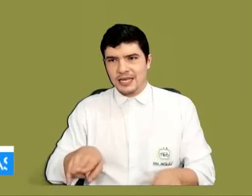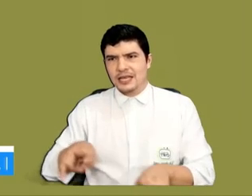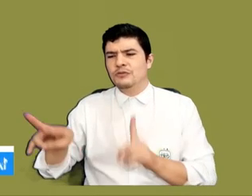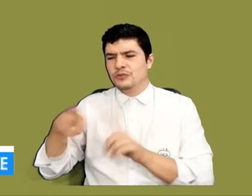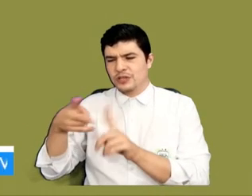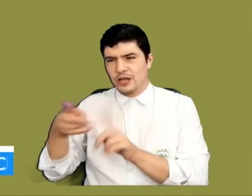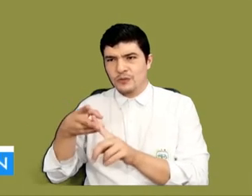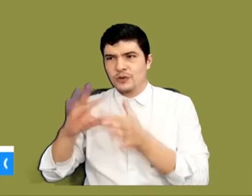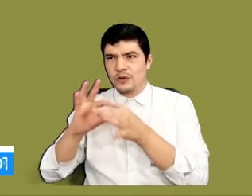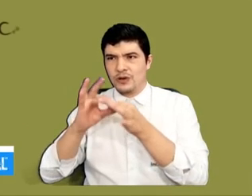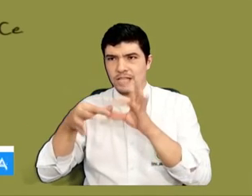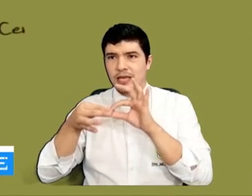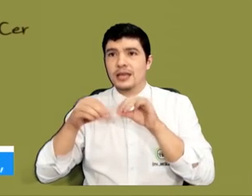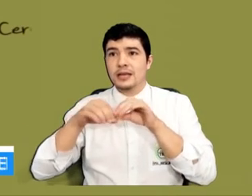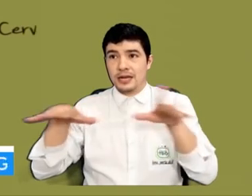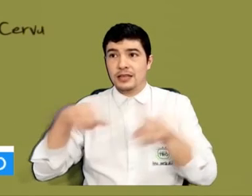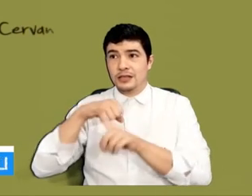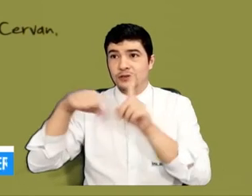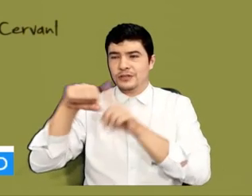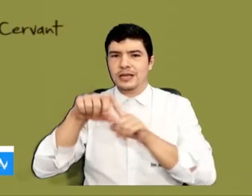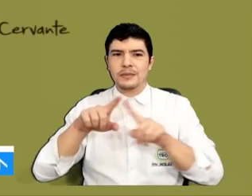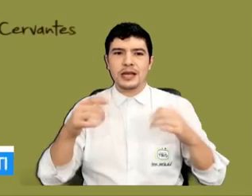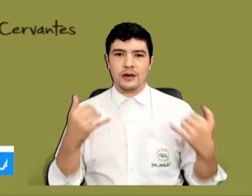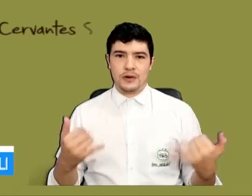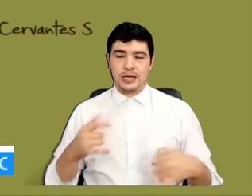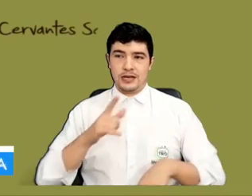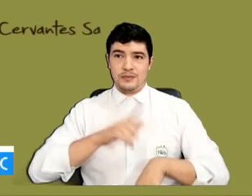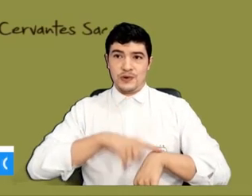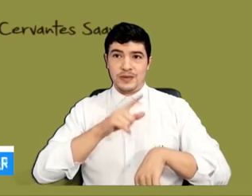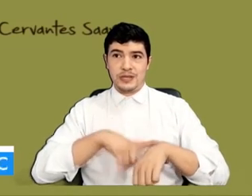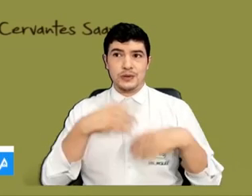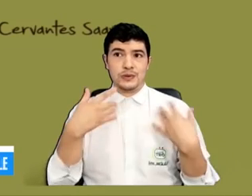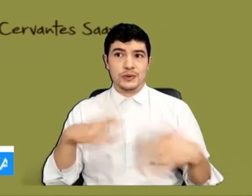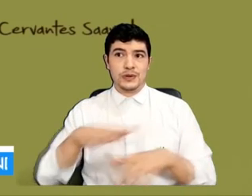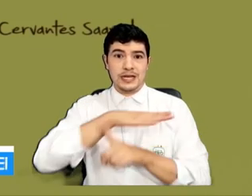rendirle un homenaje a nuestra lengua leyendo algún clásico de la literatura universal.